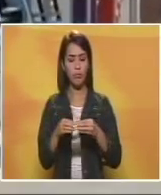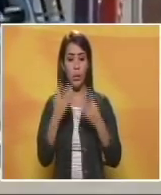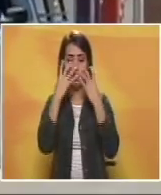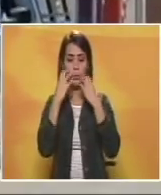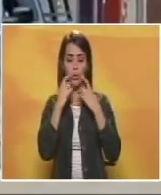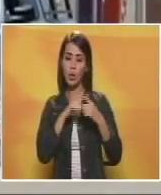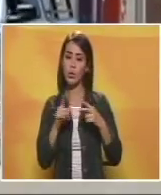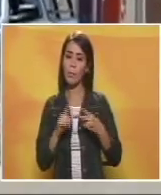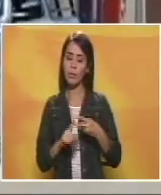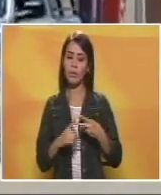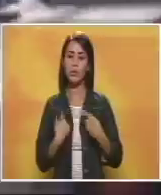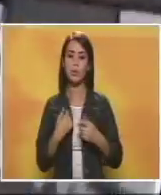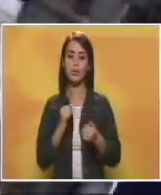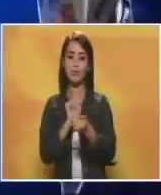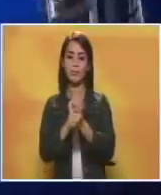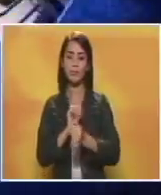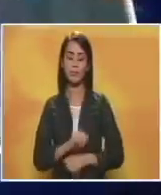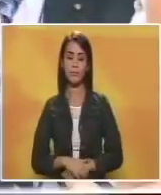han sido detenidas.